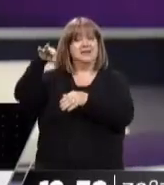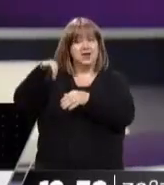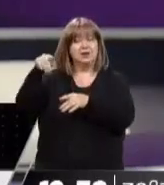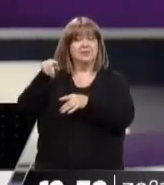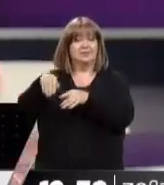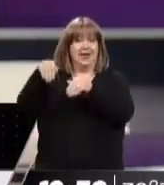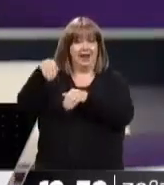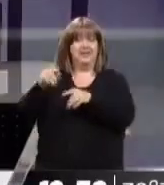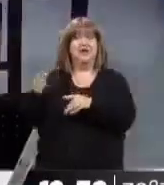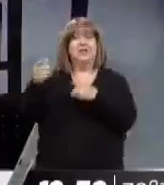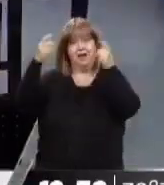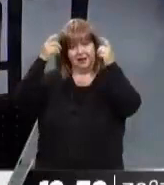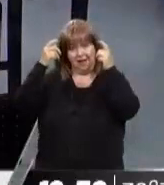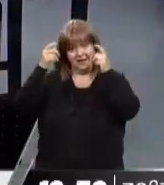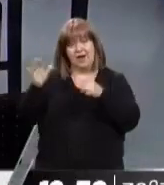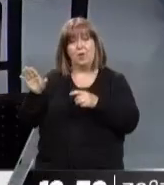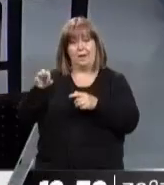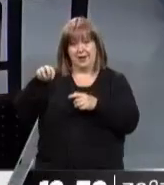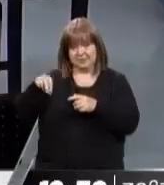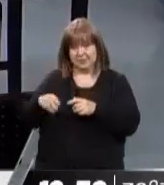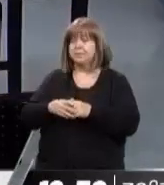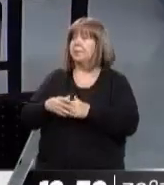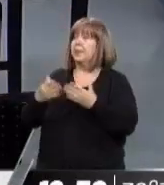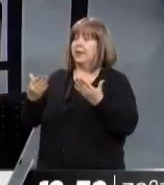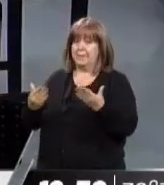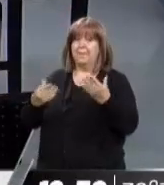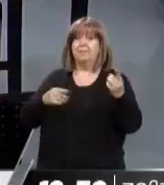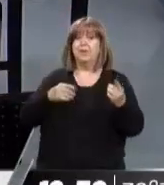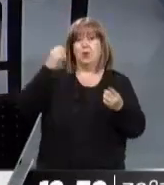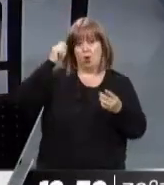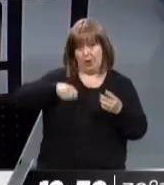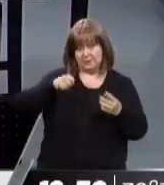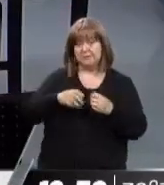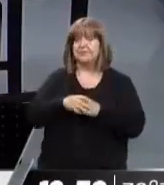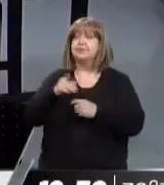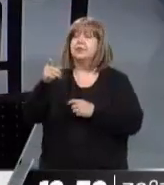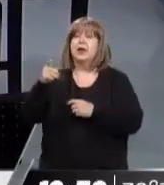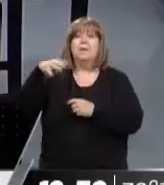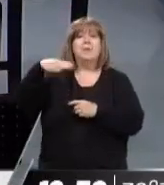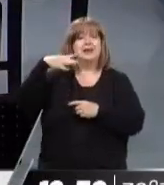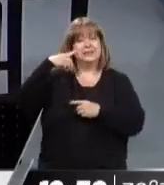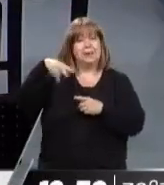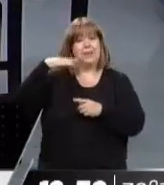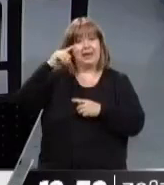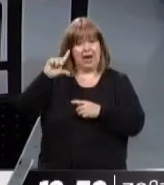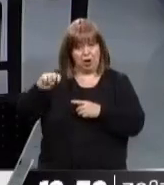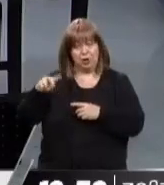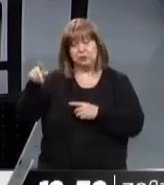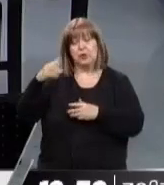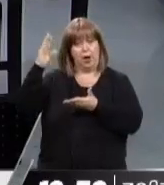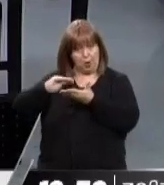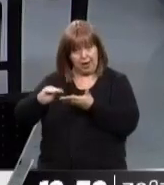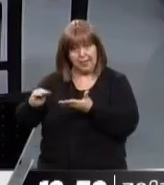estábamos hablando. Y vamos a hablar directamente con quienes llevaron adelante, ¿no?, este proceso, Maximiliano, cuando tomás, ¿no?, justamente este caso y lo llevas